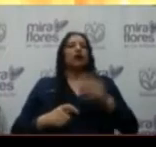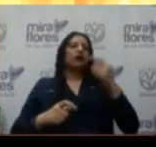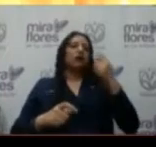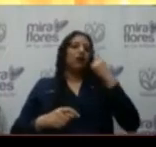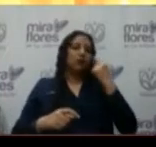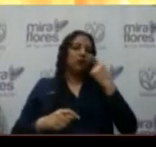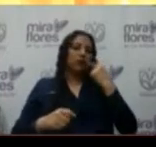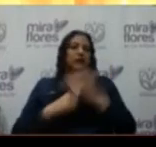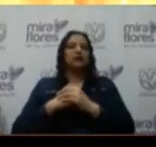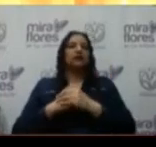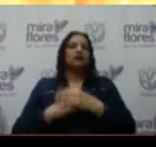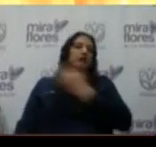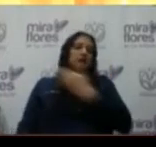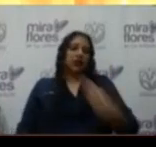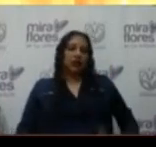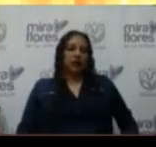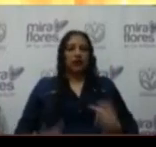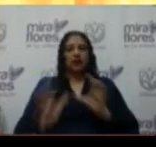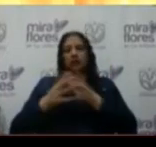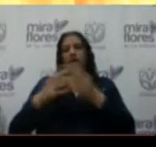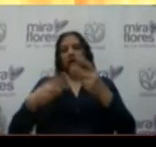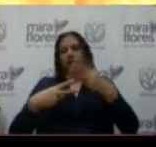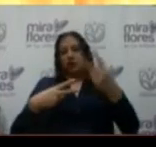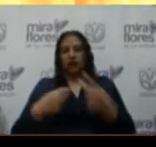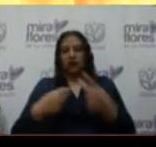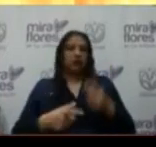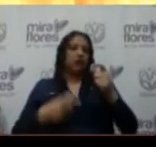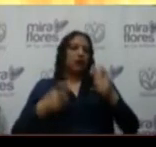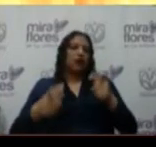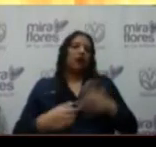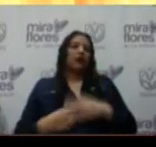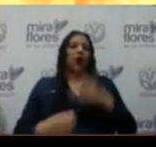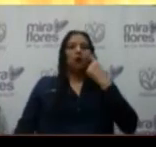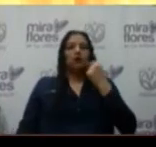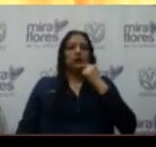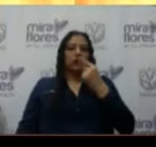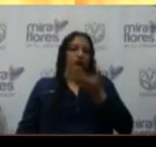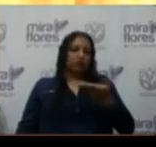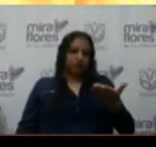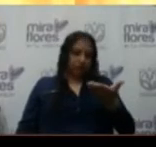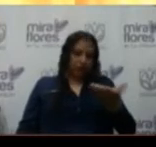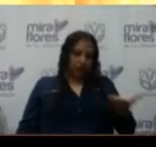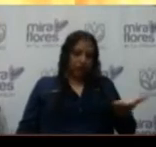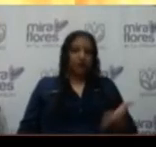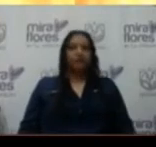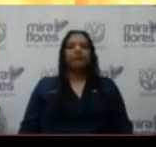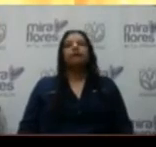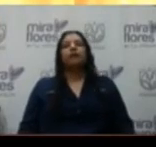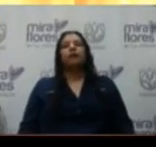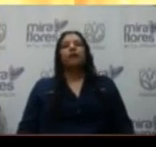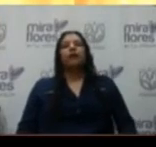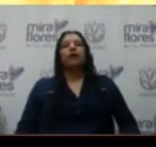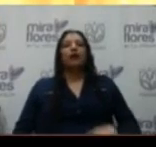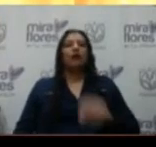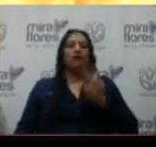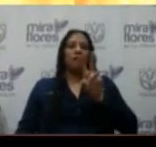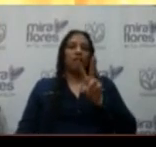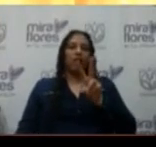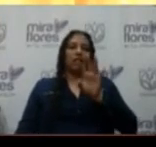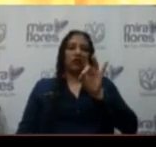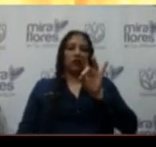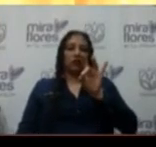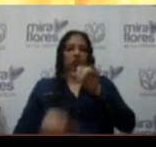Vecinales, distinguidos invitados, damas y caballeros. El 28 de julio de cada